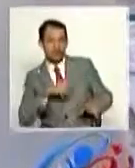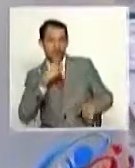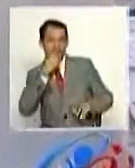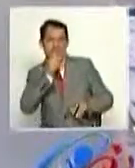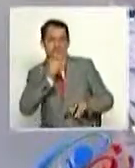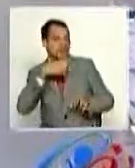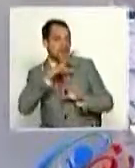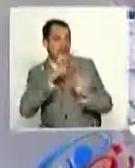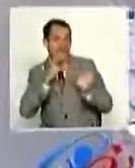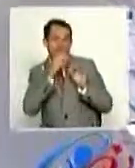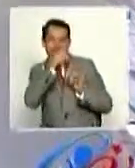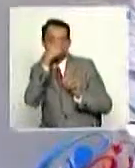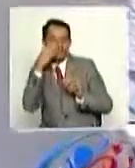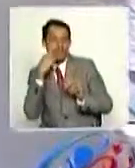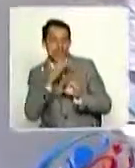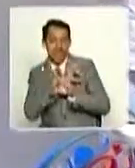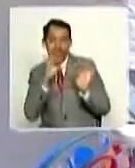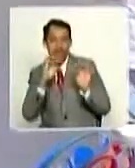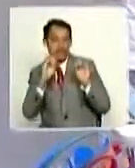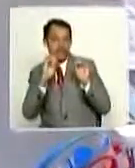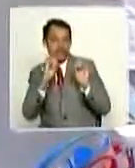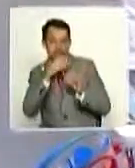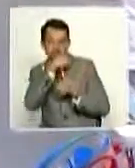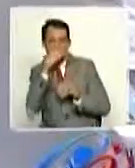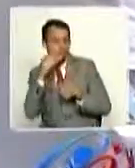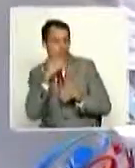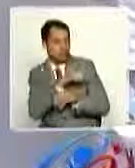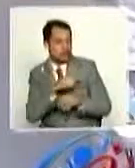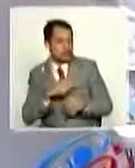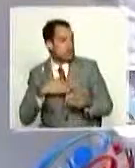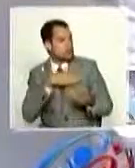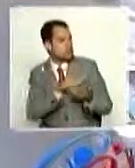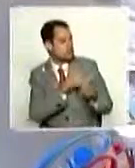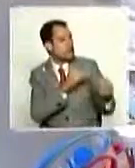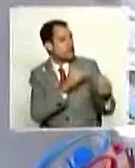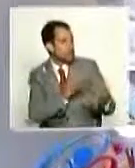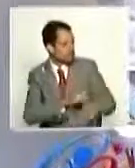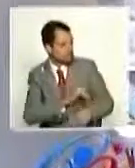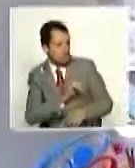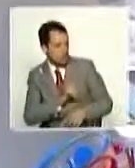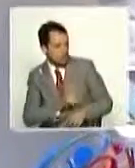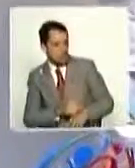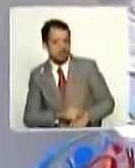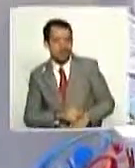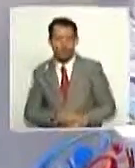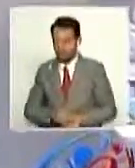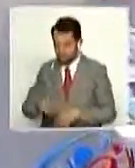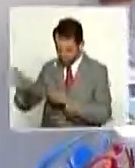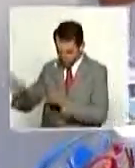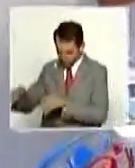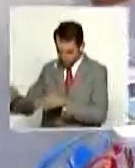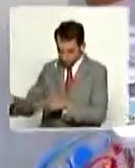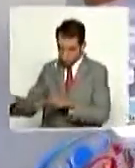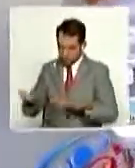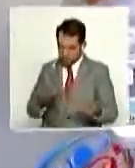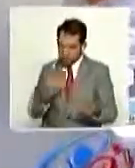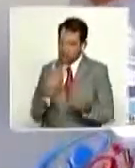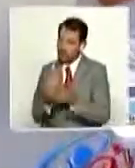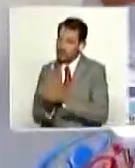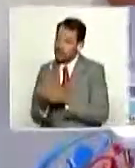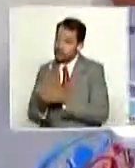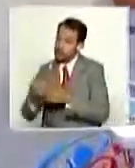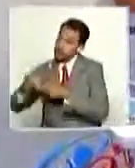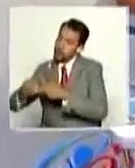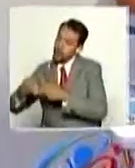Él consideraba de que no tenía ningún diente y que no era necesario pasar a la valoración. Te doy las gracias por pasar. ¿Cuál es tu